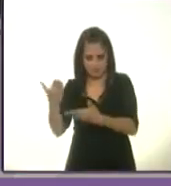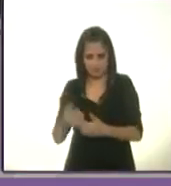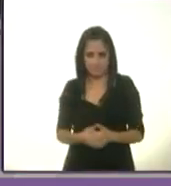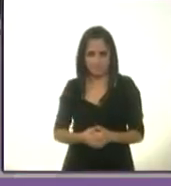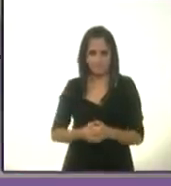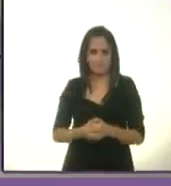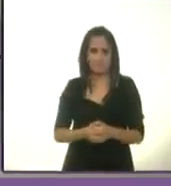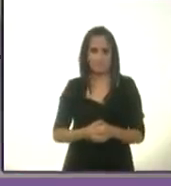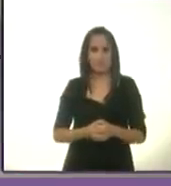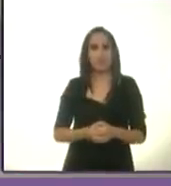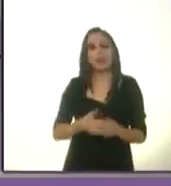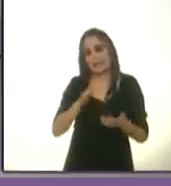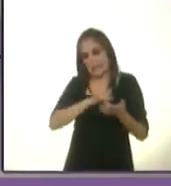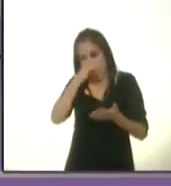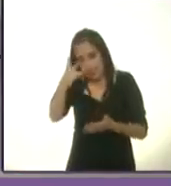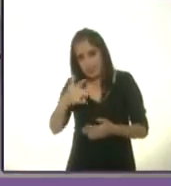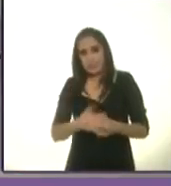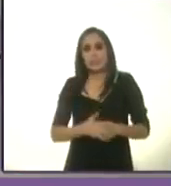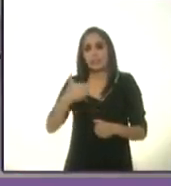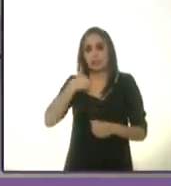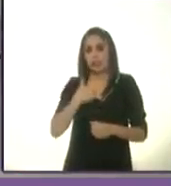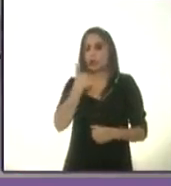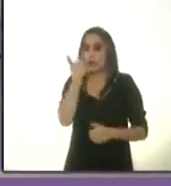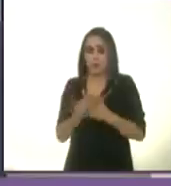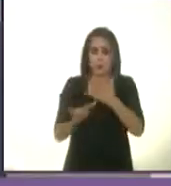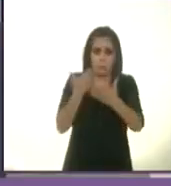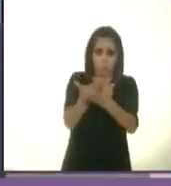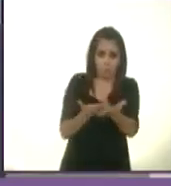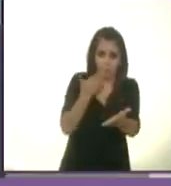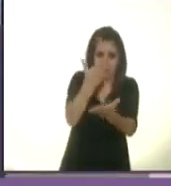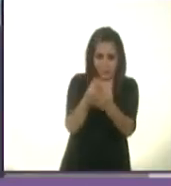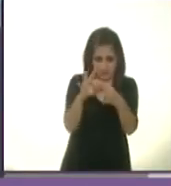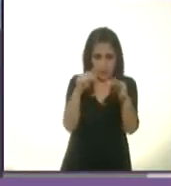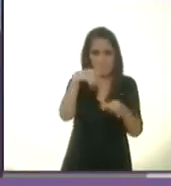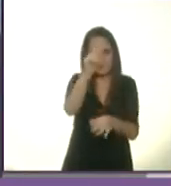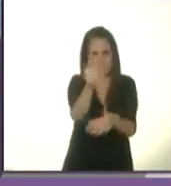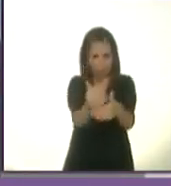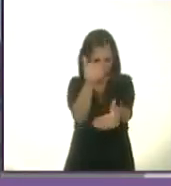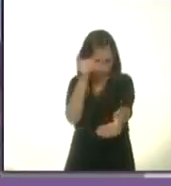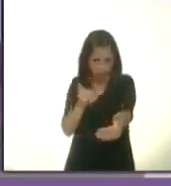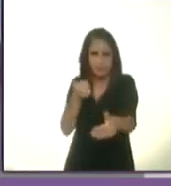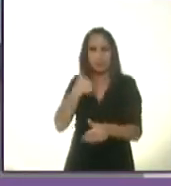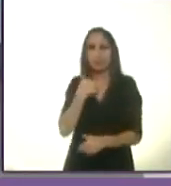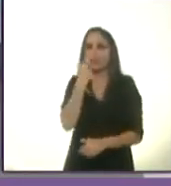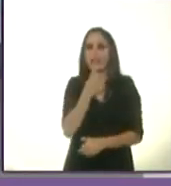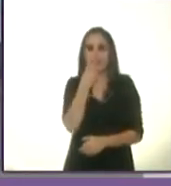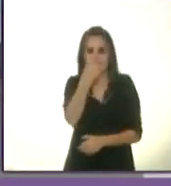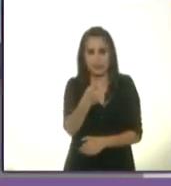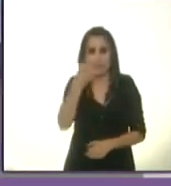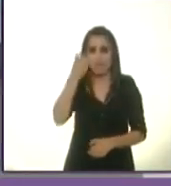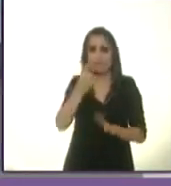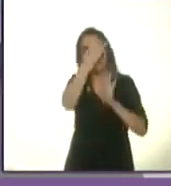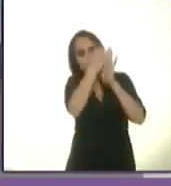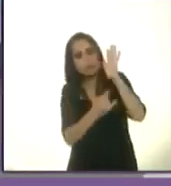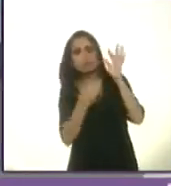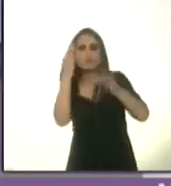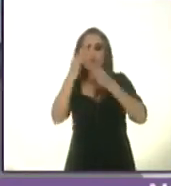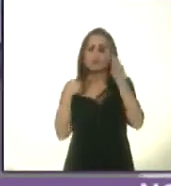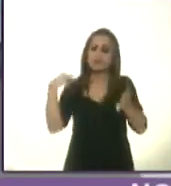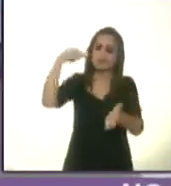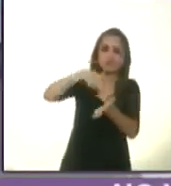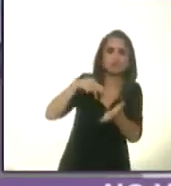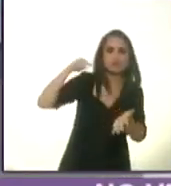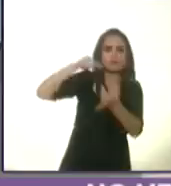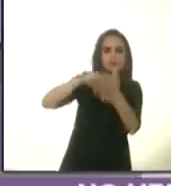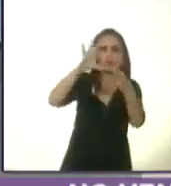gracias bueno yo antes de continuar con las propuestas quisiera decir que a lo largo de esta campaña yo me ha dedicado a proponer